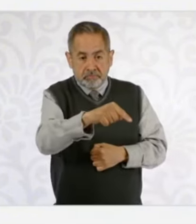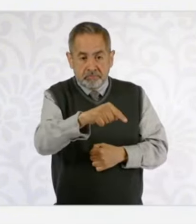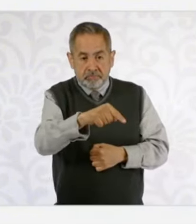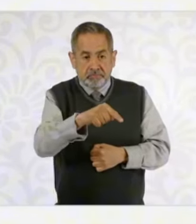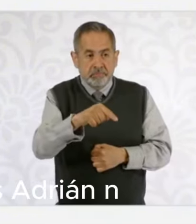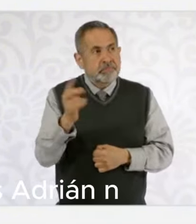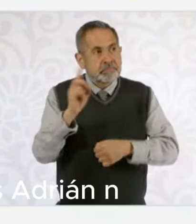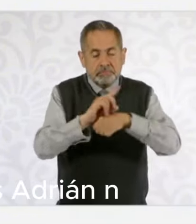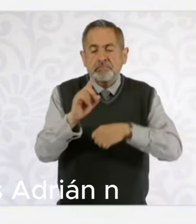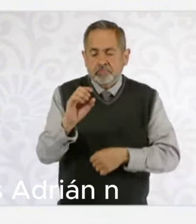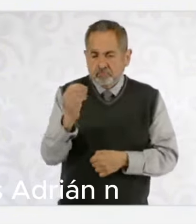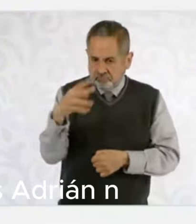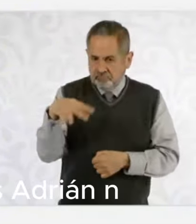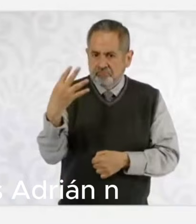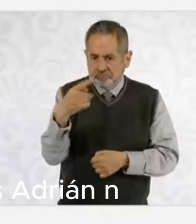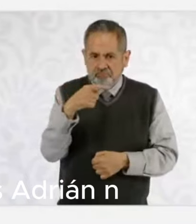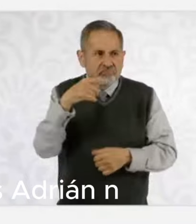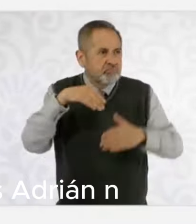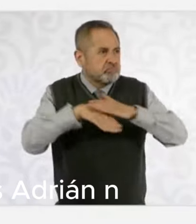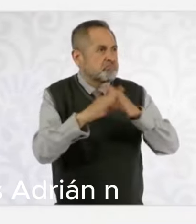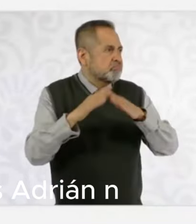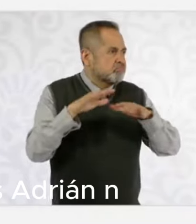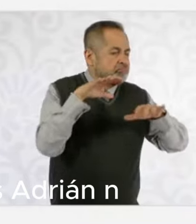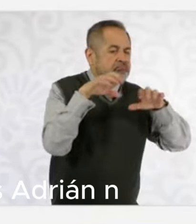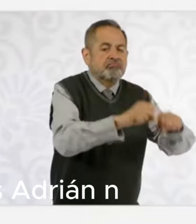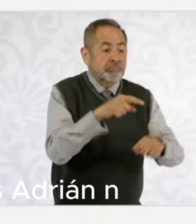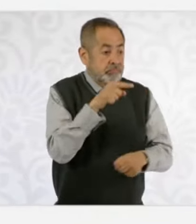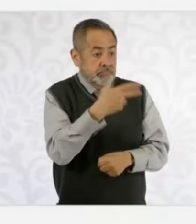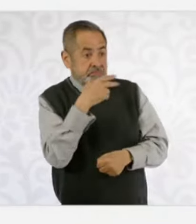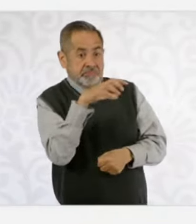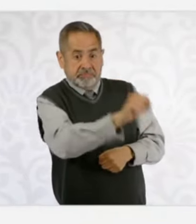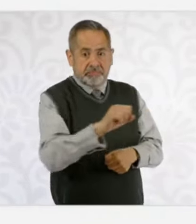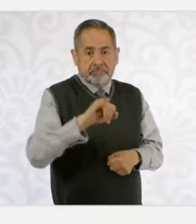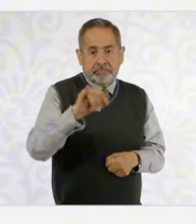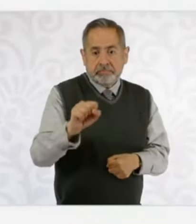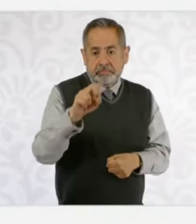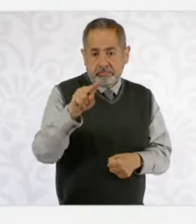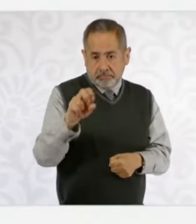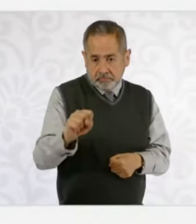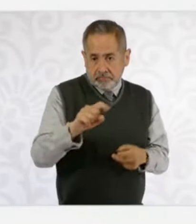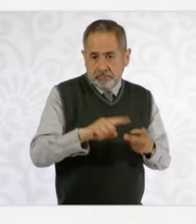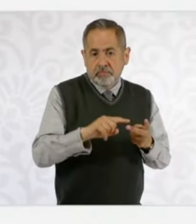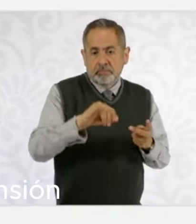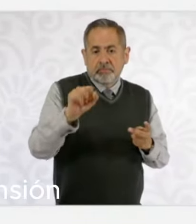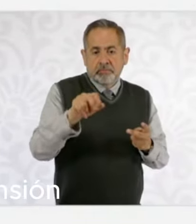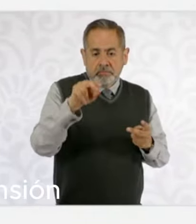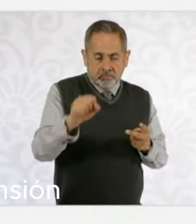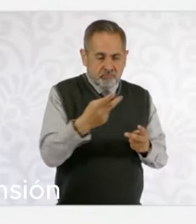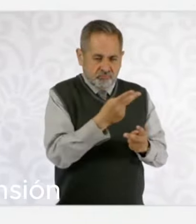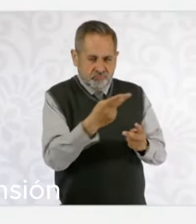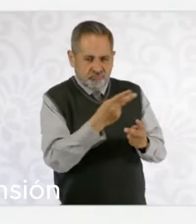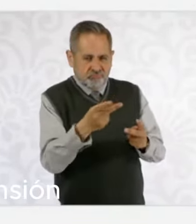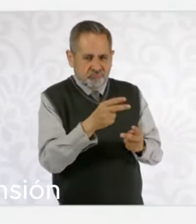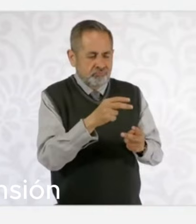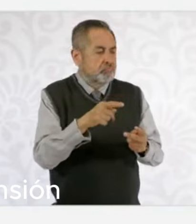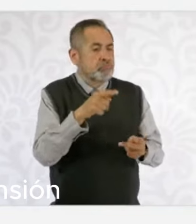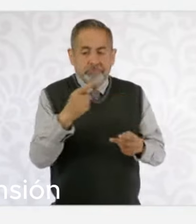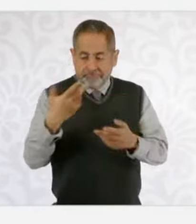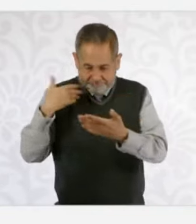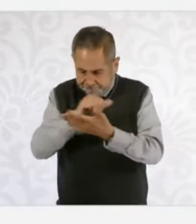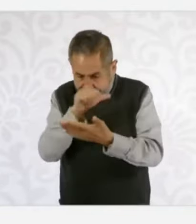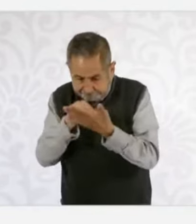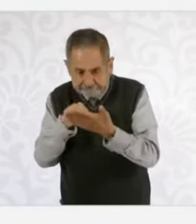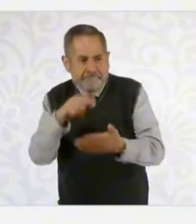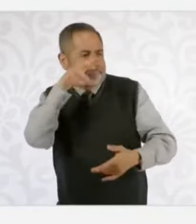el 14 de octubre se realizó un cateo donde fue detenido Jesús Adrián N. y Jesús Policarpio N. Este último cuenta con orden de